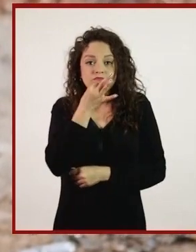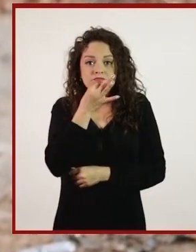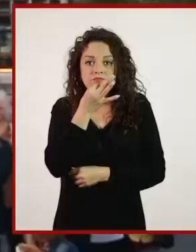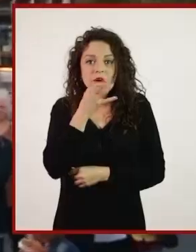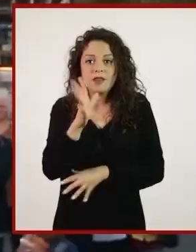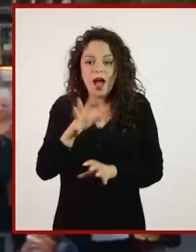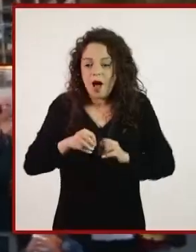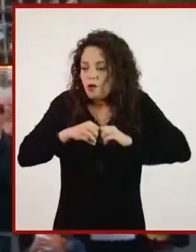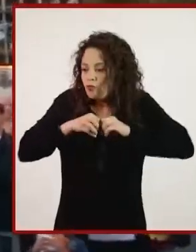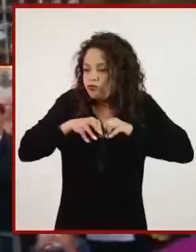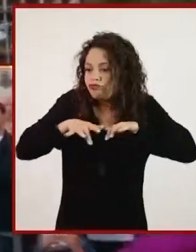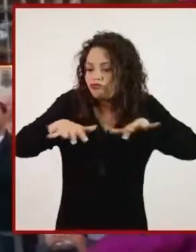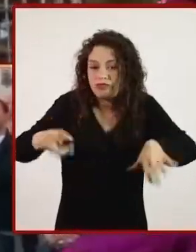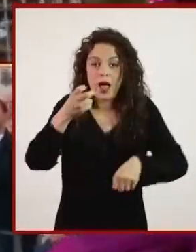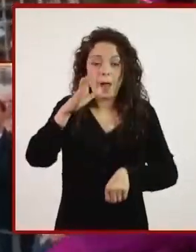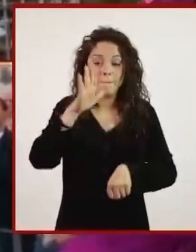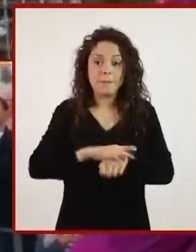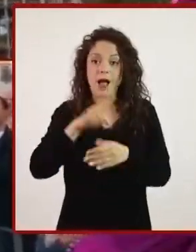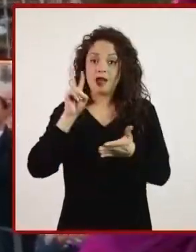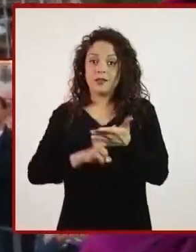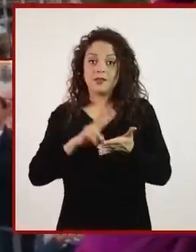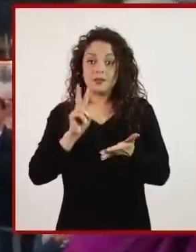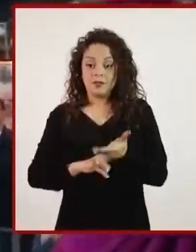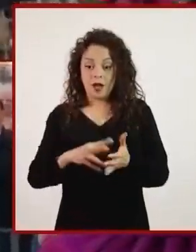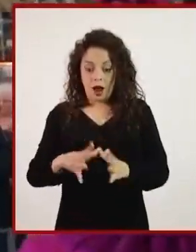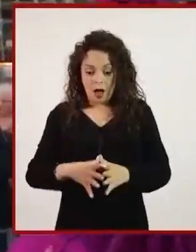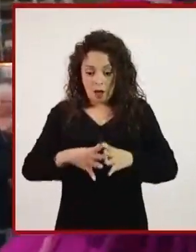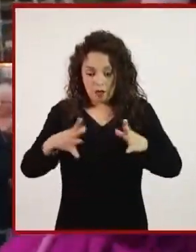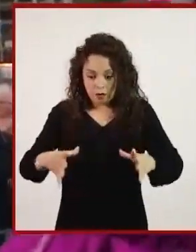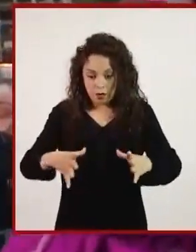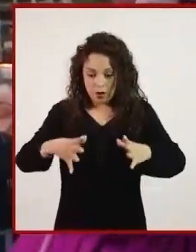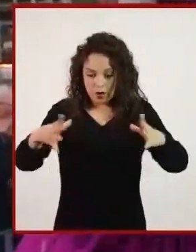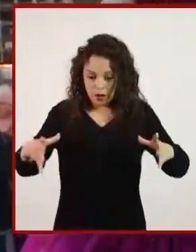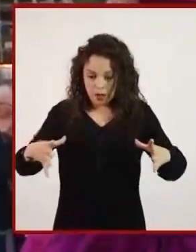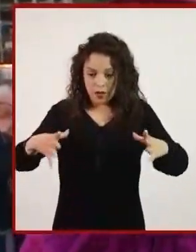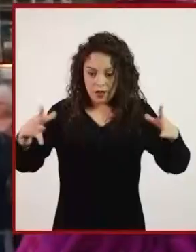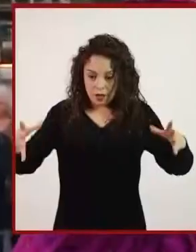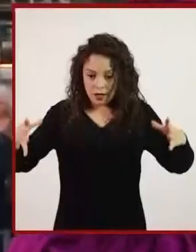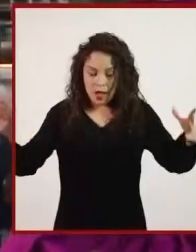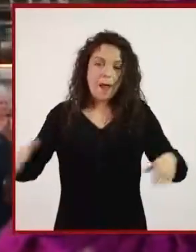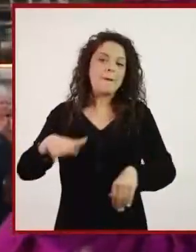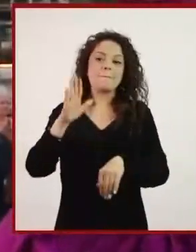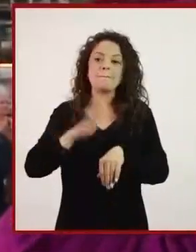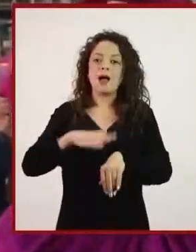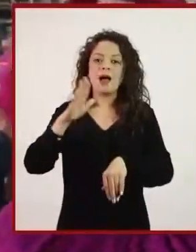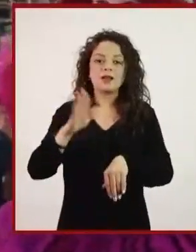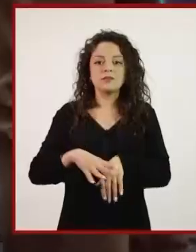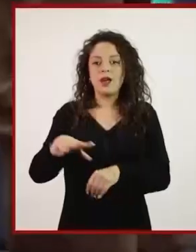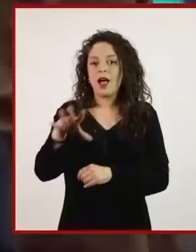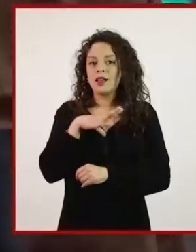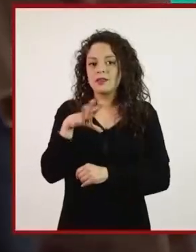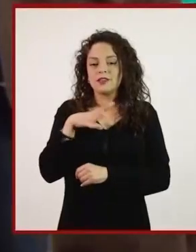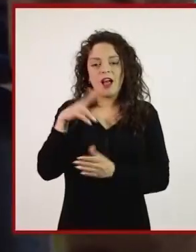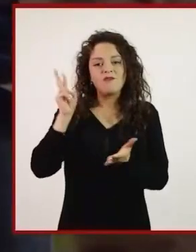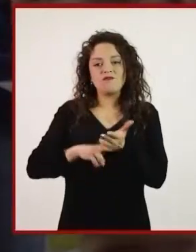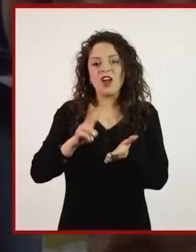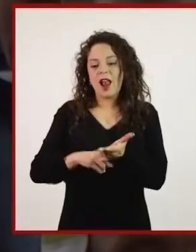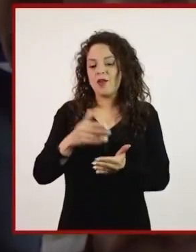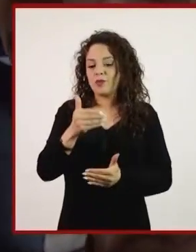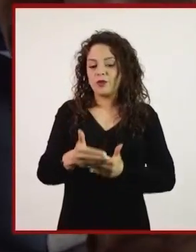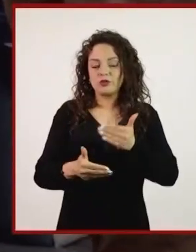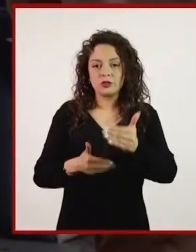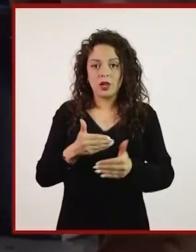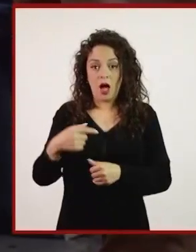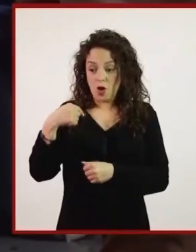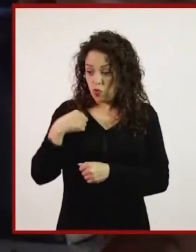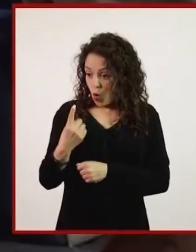el minuto dos, ¿no? Ya estás en un colectivo, que eso es lo más enriquecedor, y que mientras va creciendo esa red y ese